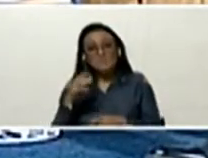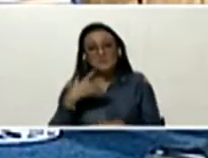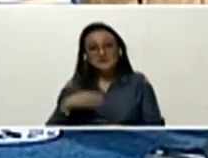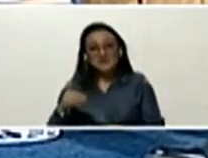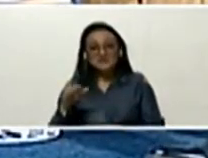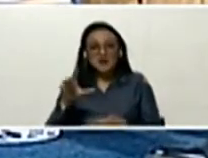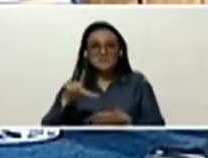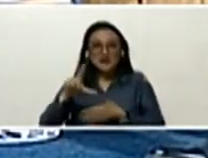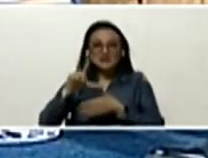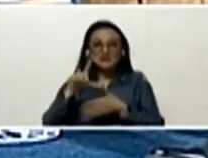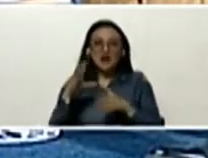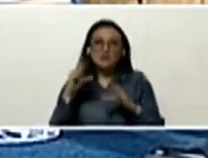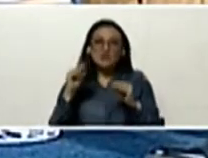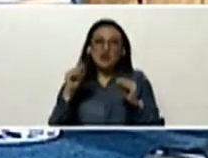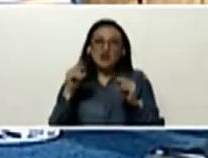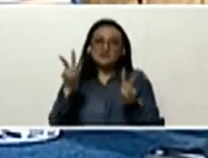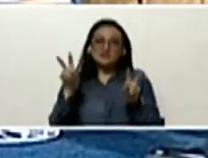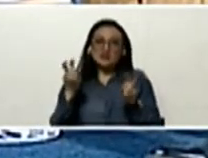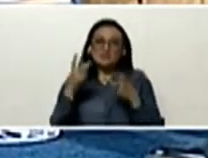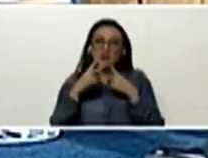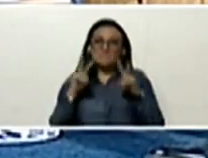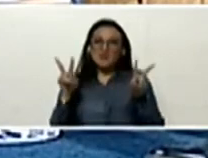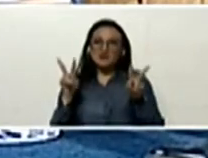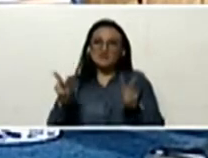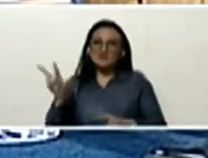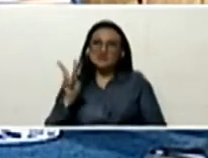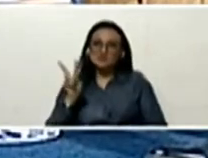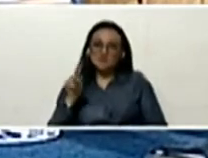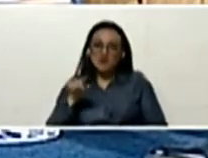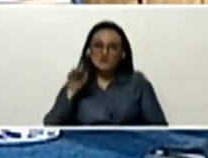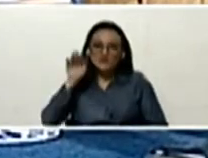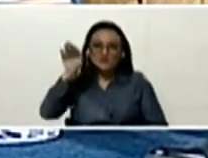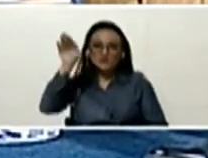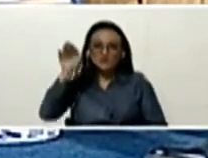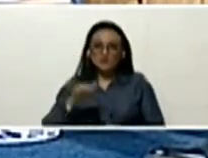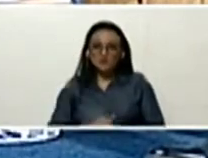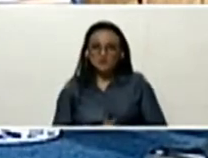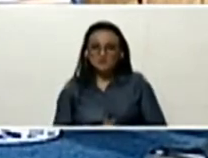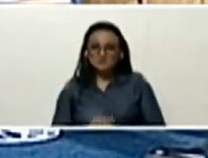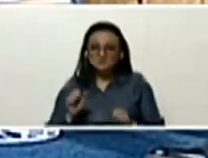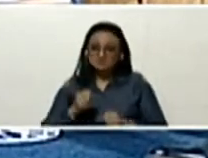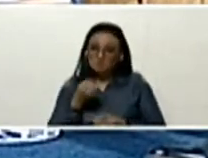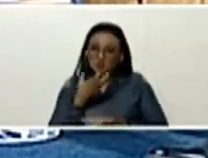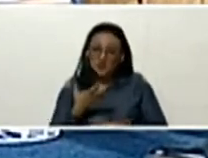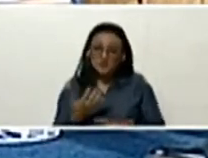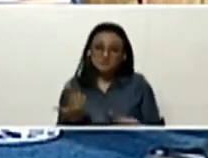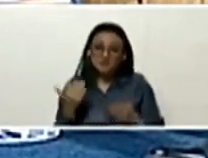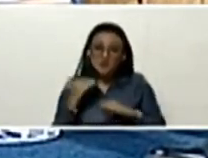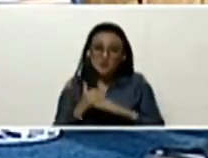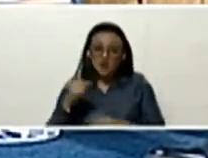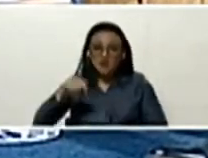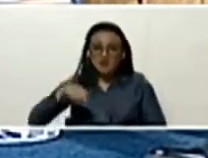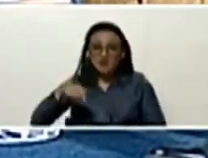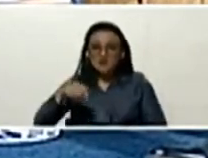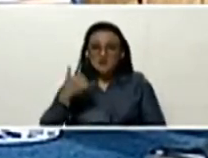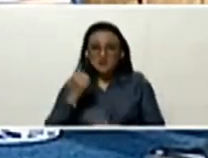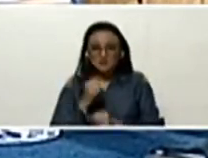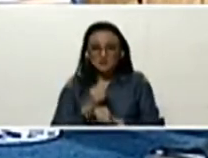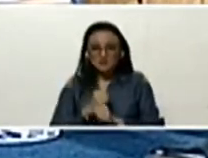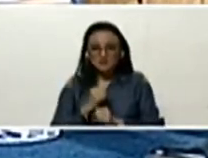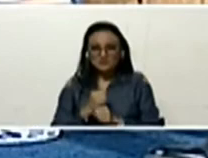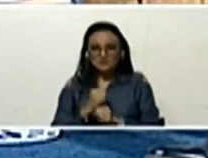para hablar sobre la paz, sobre la Venezuela del futuro. Bueno, igualmente por aquí tenemos un